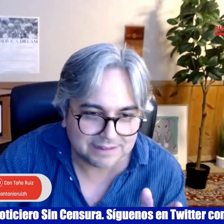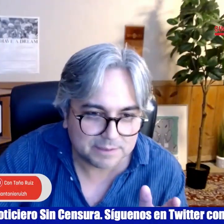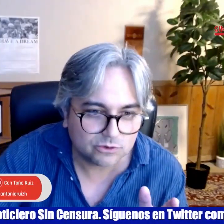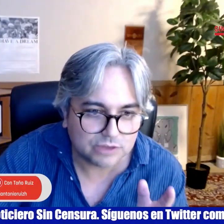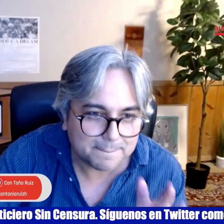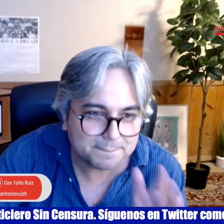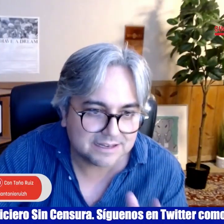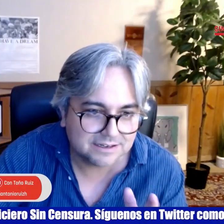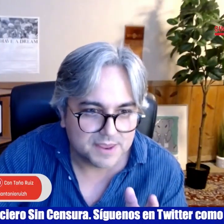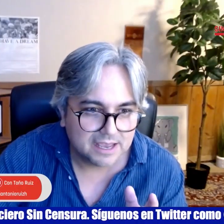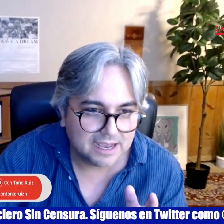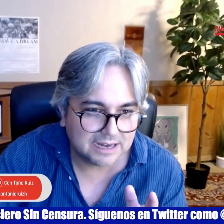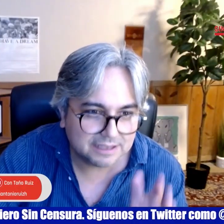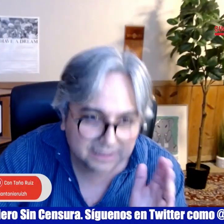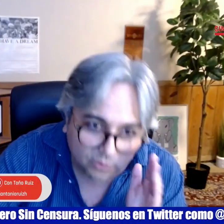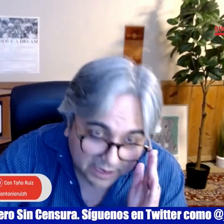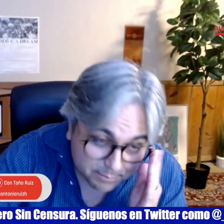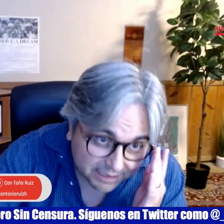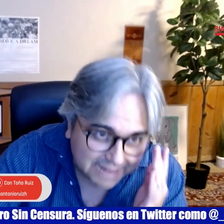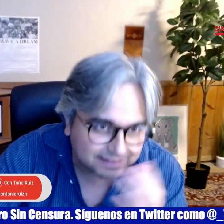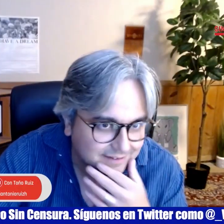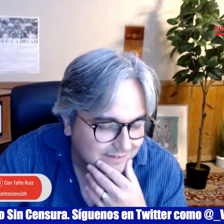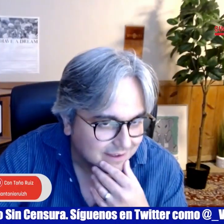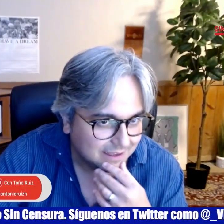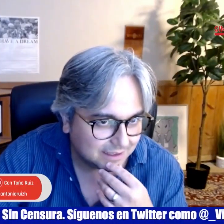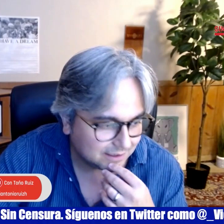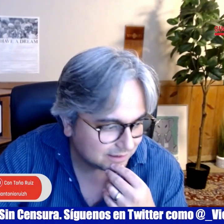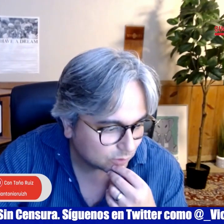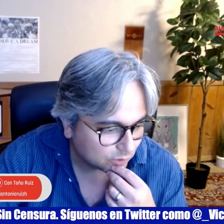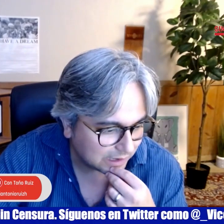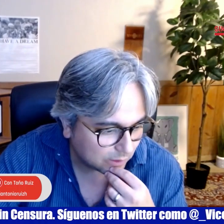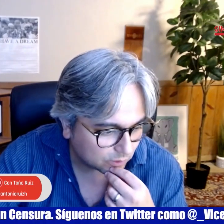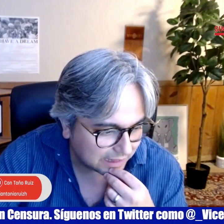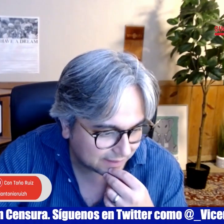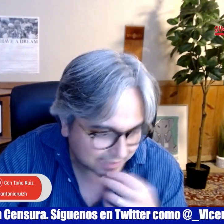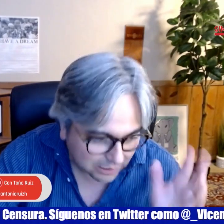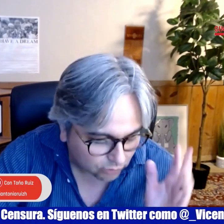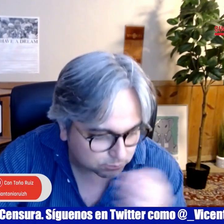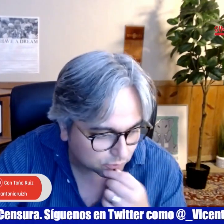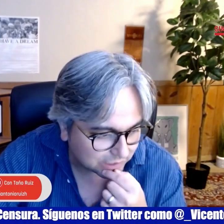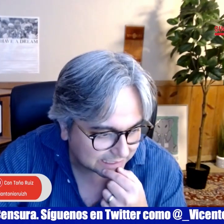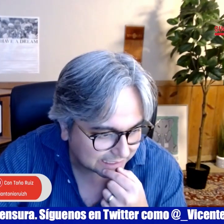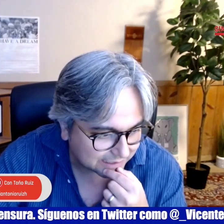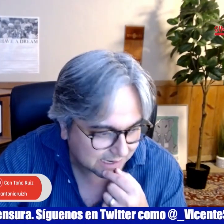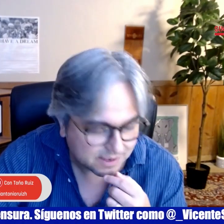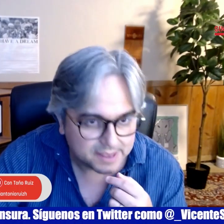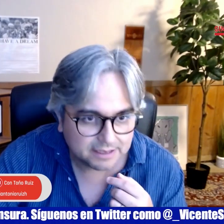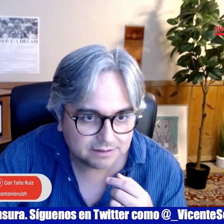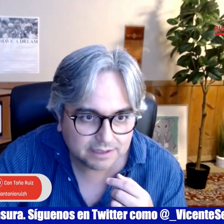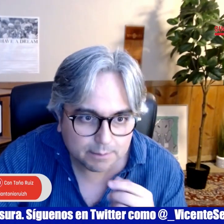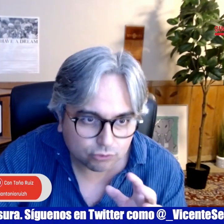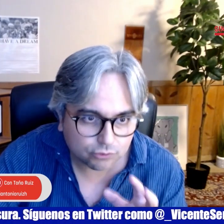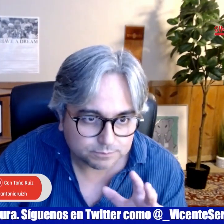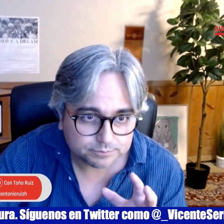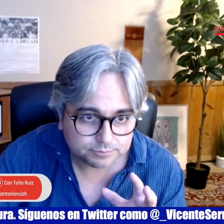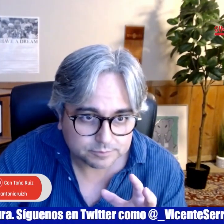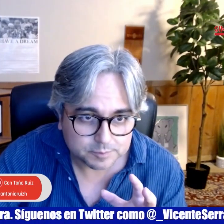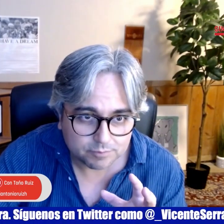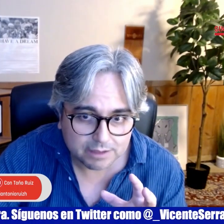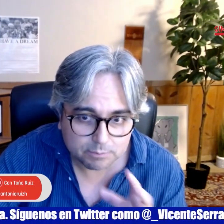este planteamiento también al querido Jaime Hernández, editor de La Jornada y gran corresponsal de guerra.